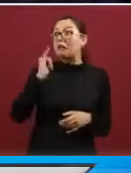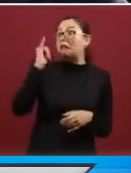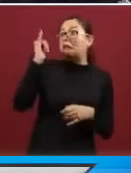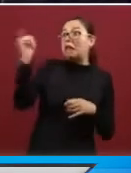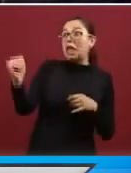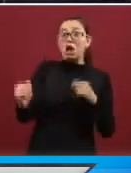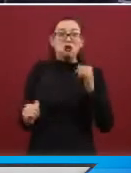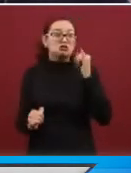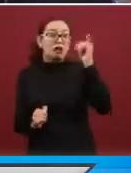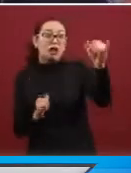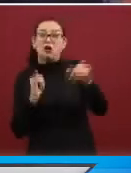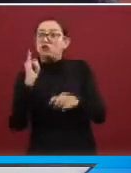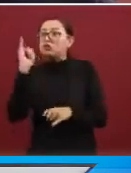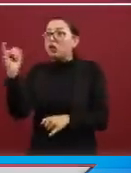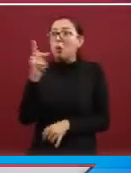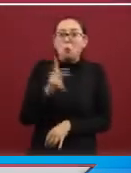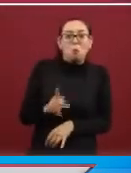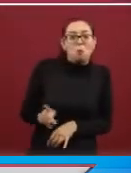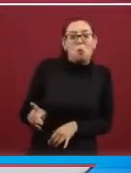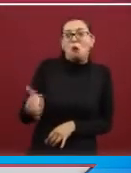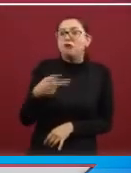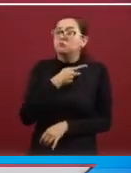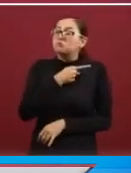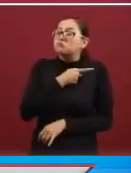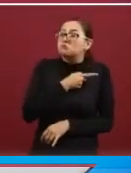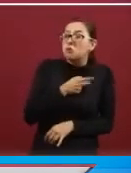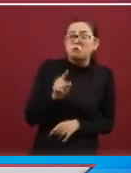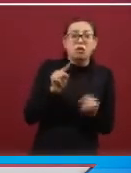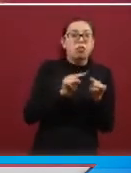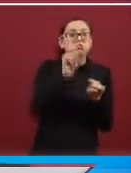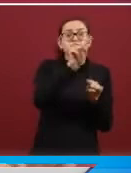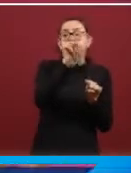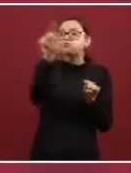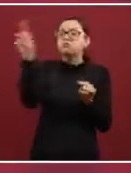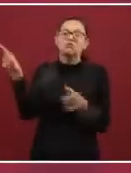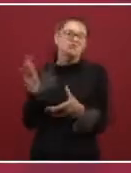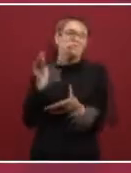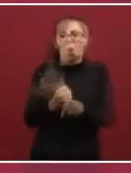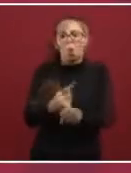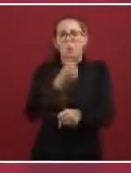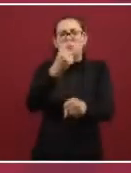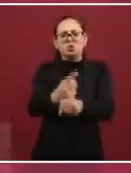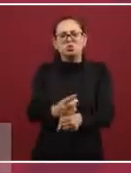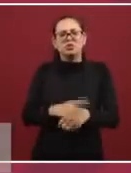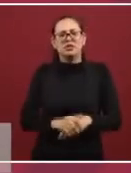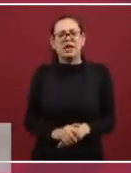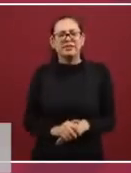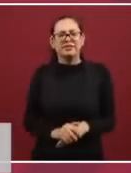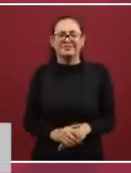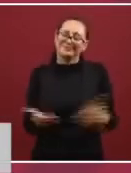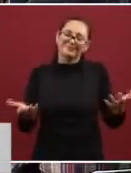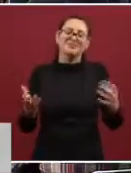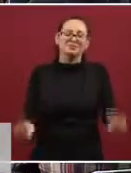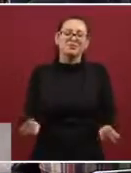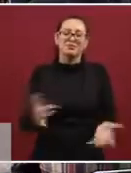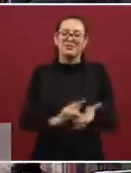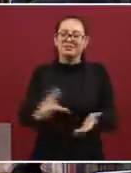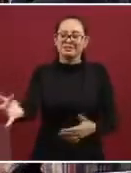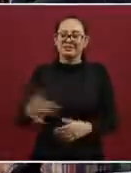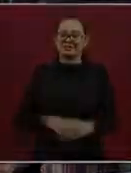obtenido buenos resultados, porque han priorizado lo económico sobre del aspecto social. Completo. Bueno, muchas gracias.